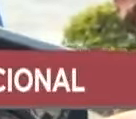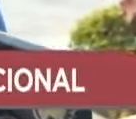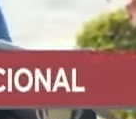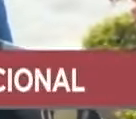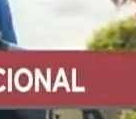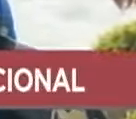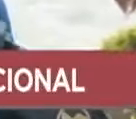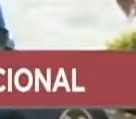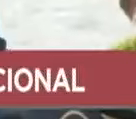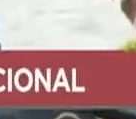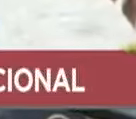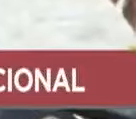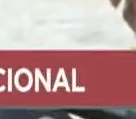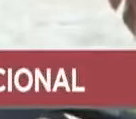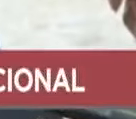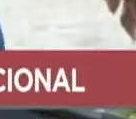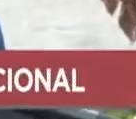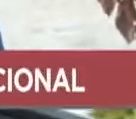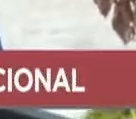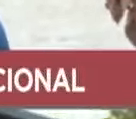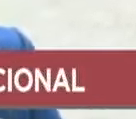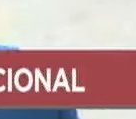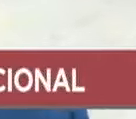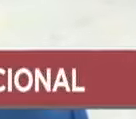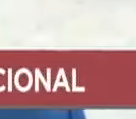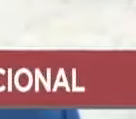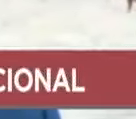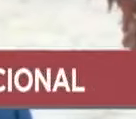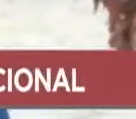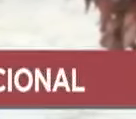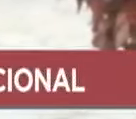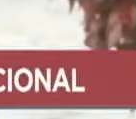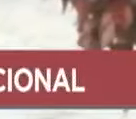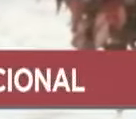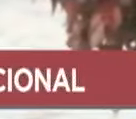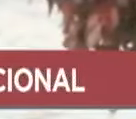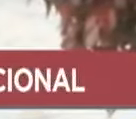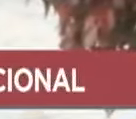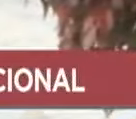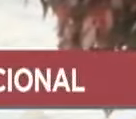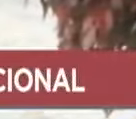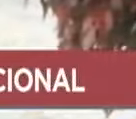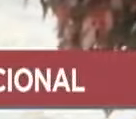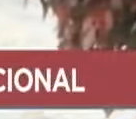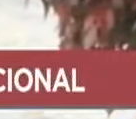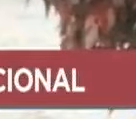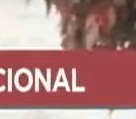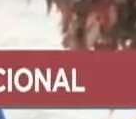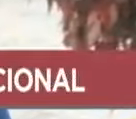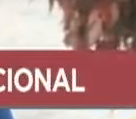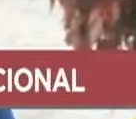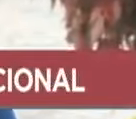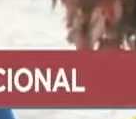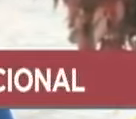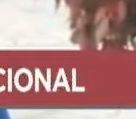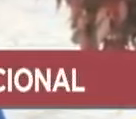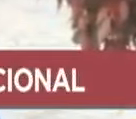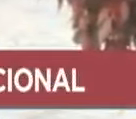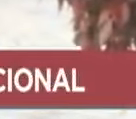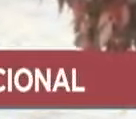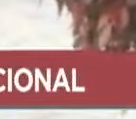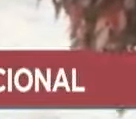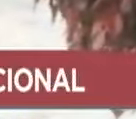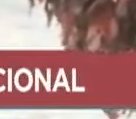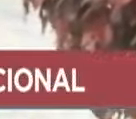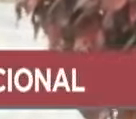parecer chavistas o por su color de piel. No más guayas que degollen a los motorizados, porque motorizado es igual a ser pobre, a ser